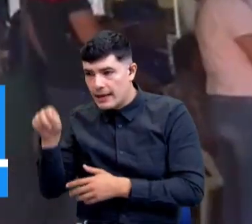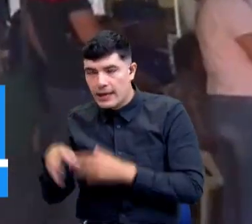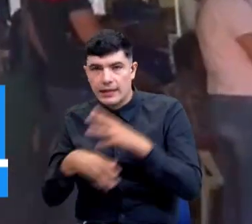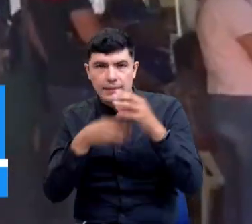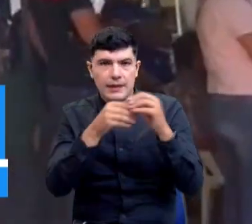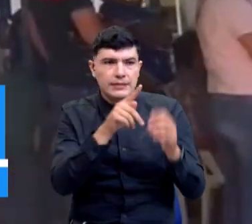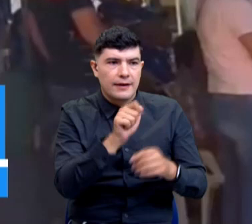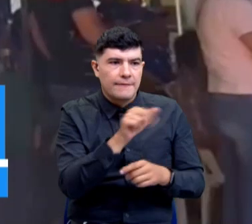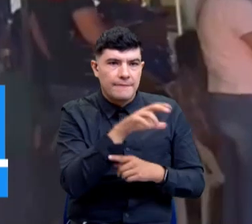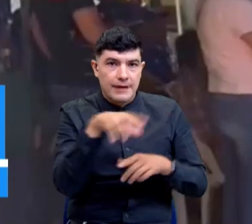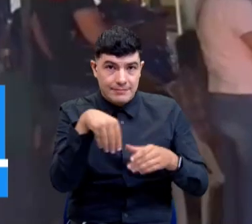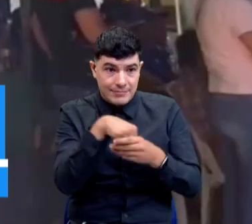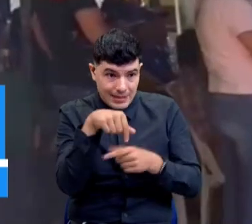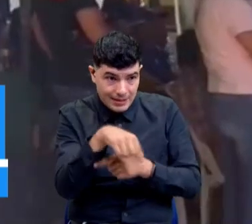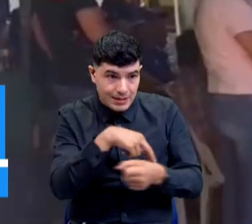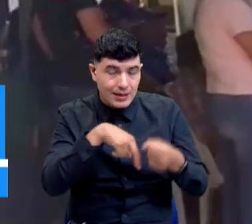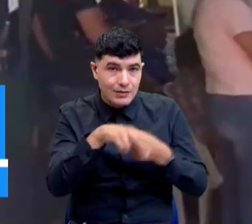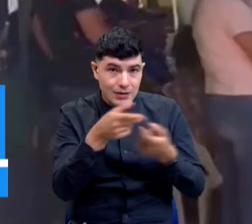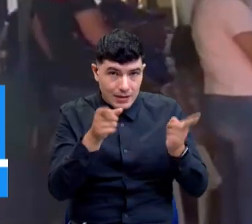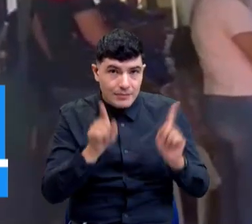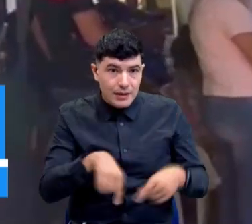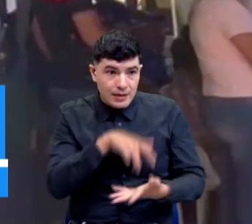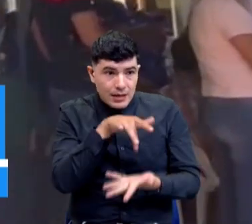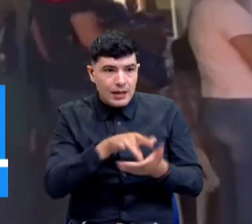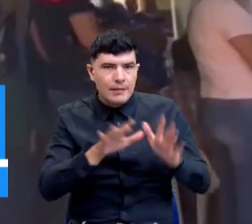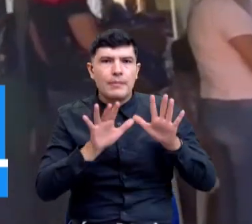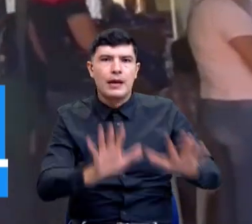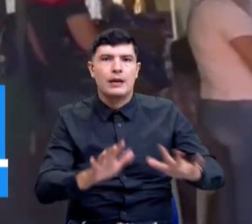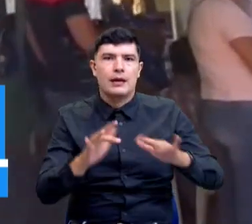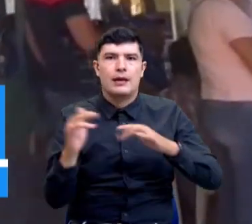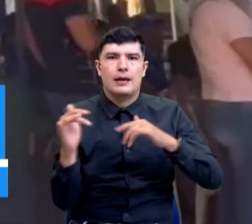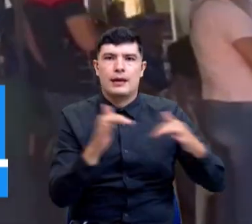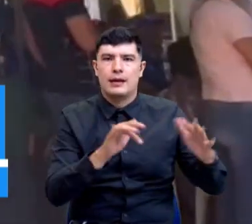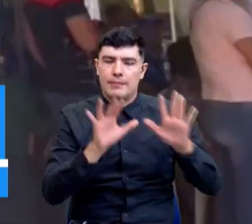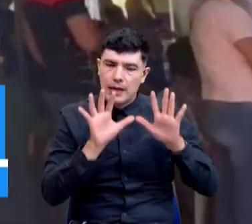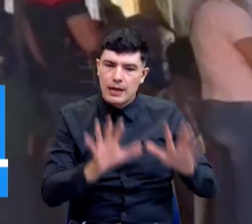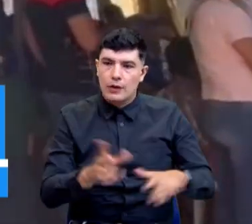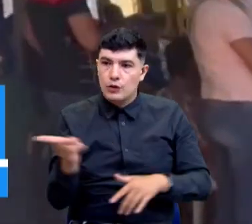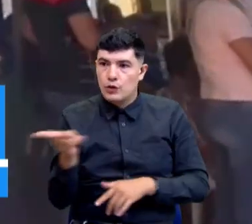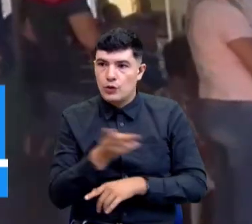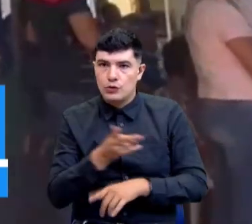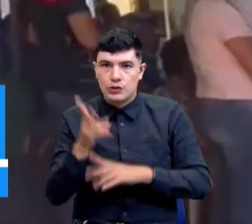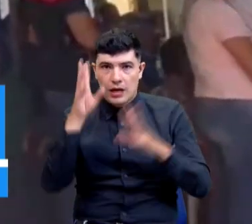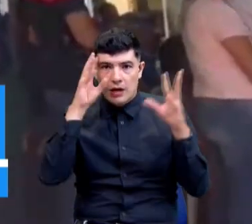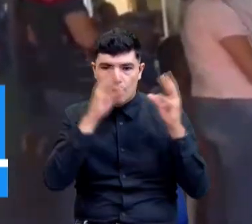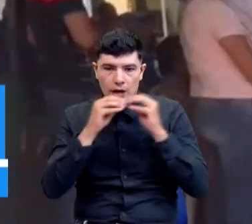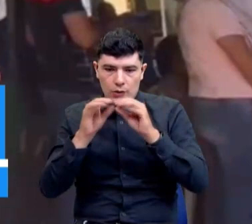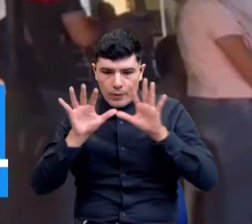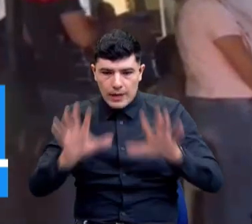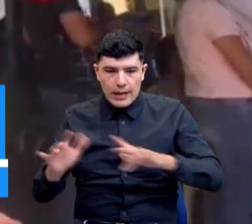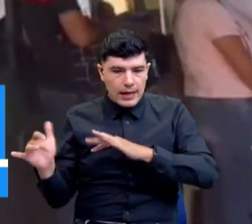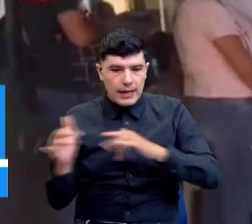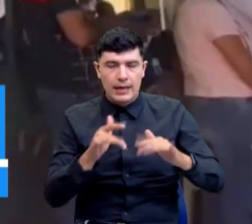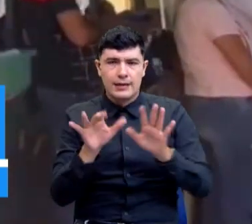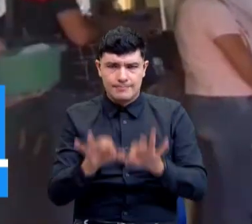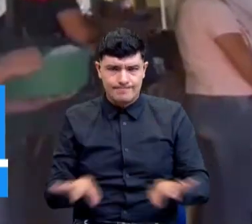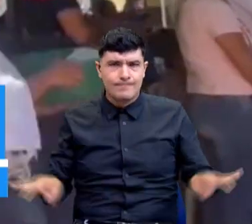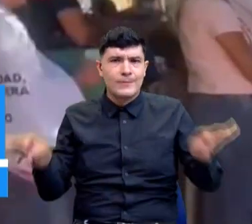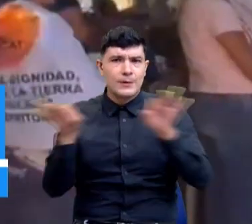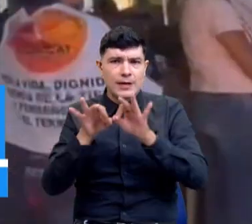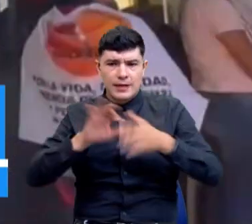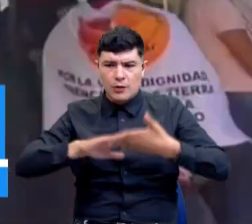las FARC, que hace presencia en el Catatumbo, se prolongue el cese al fuego y que estos dos ceses al fuego sean importantes para tener